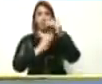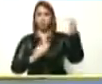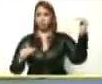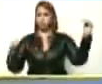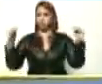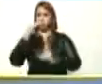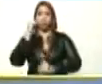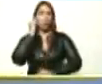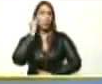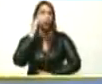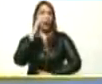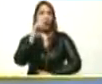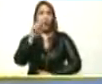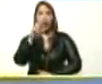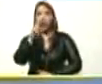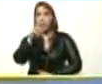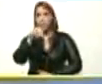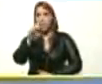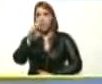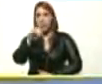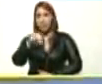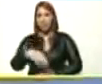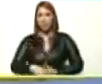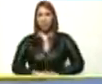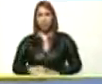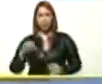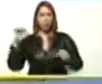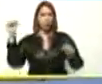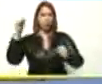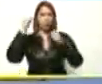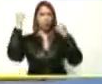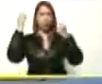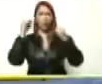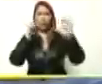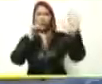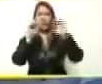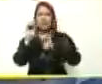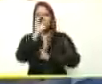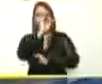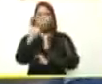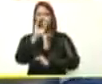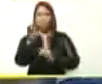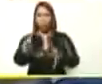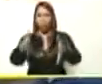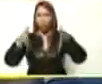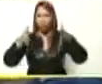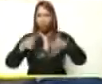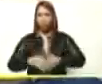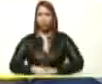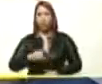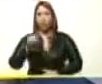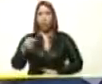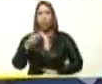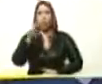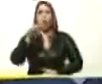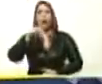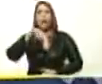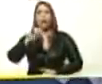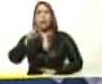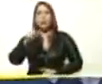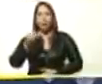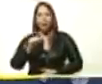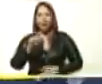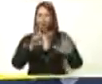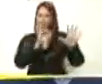jefa, Carmen Teresa Meléndez Rivas, con un triunfo, del 60%, Guanipa, sacó algo así, como el 10% de los